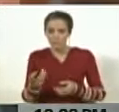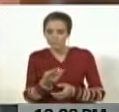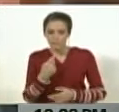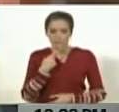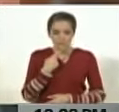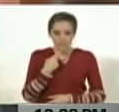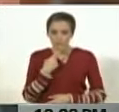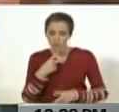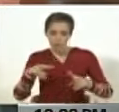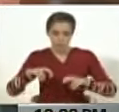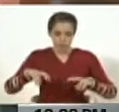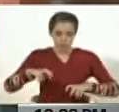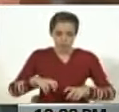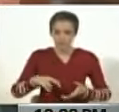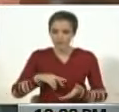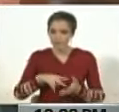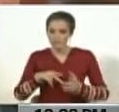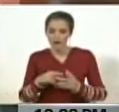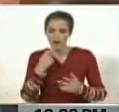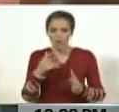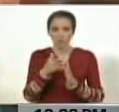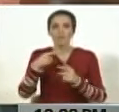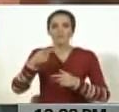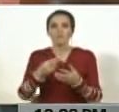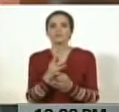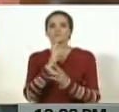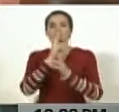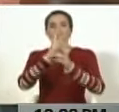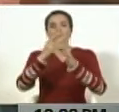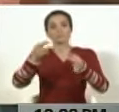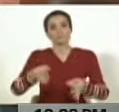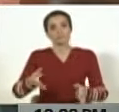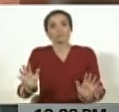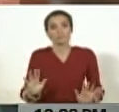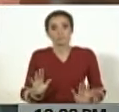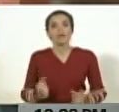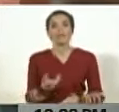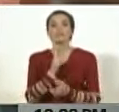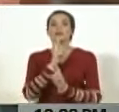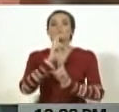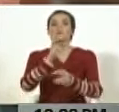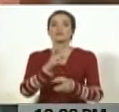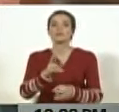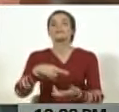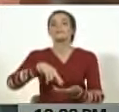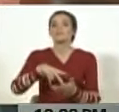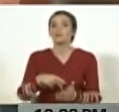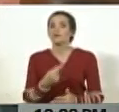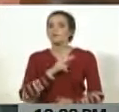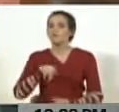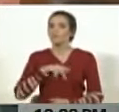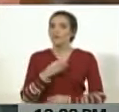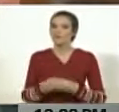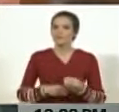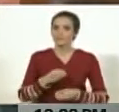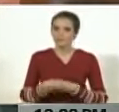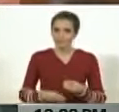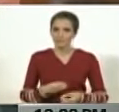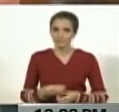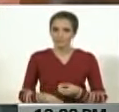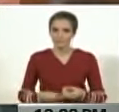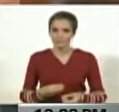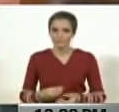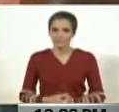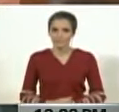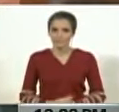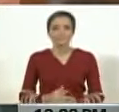con métodos de interpretación, y arribas a una conclusión. Esa conclusión es la conclusión que nosotros estamos